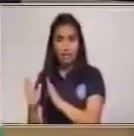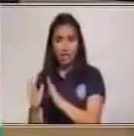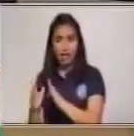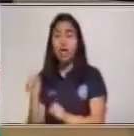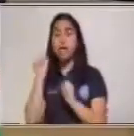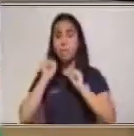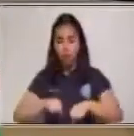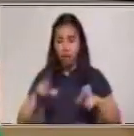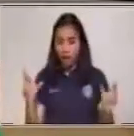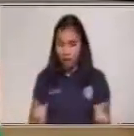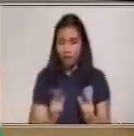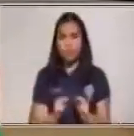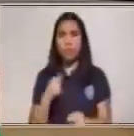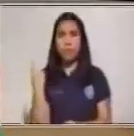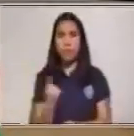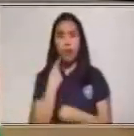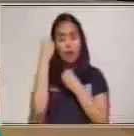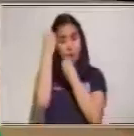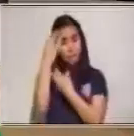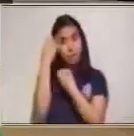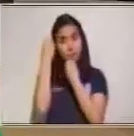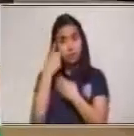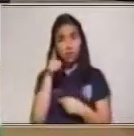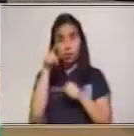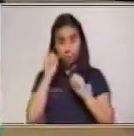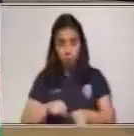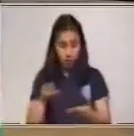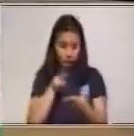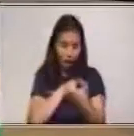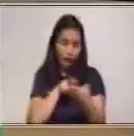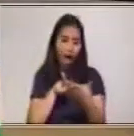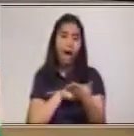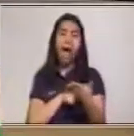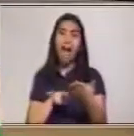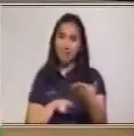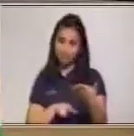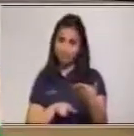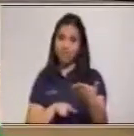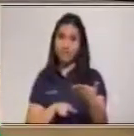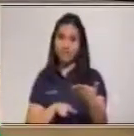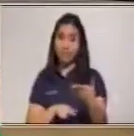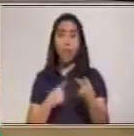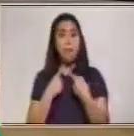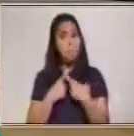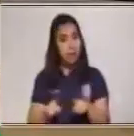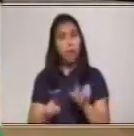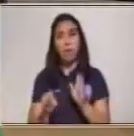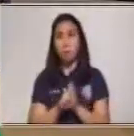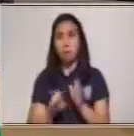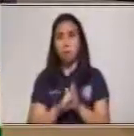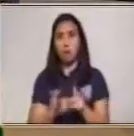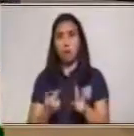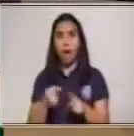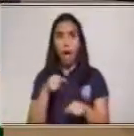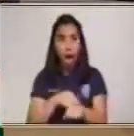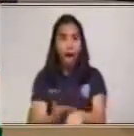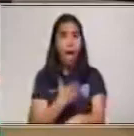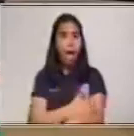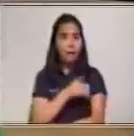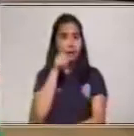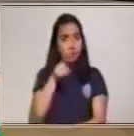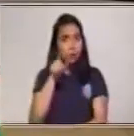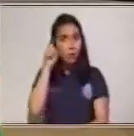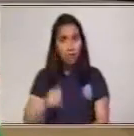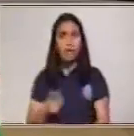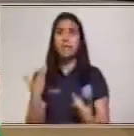visualmente. Para esto tú previamente debes realizar una lectura sobre el tema y debes utilizar técnicas como el